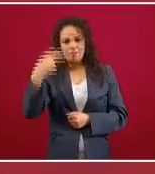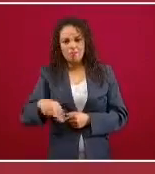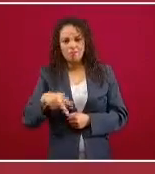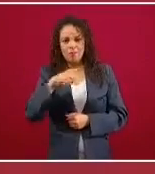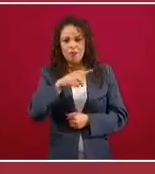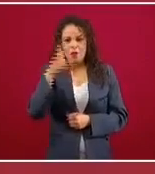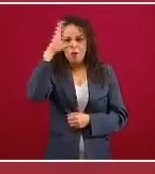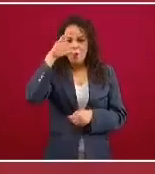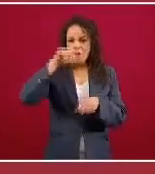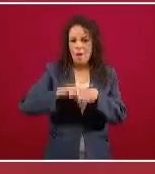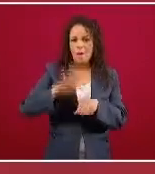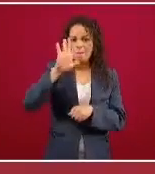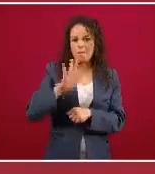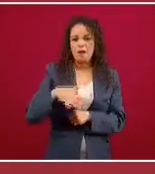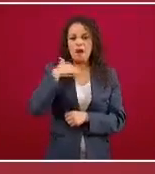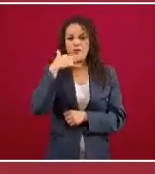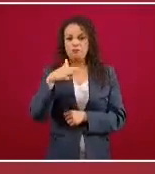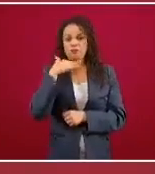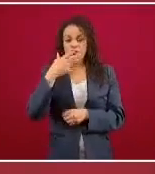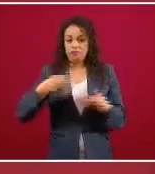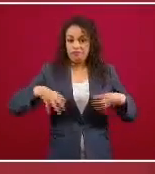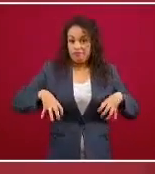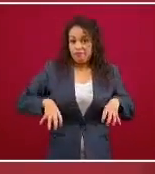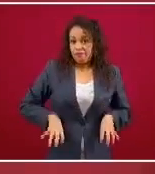llegaron a decirlo,